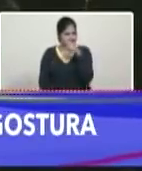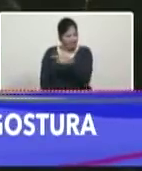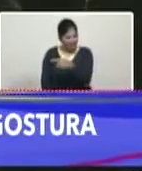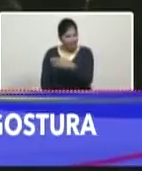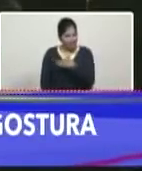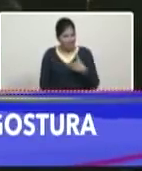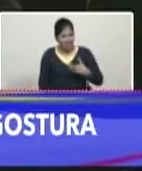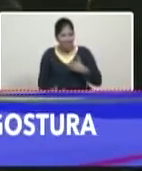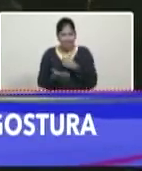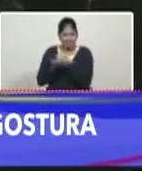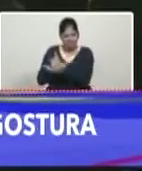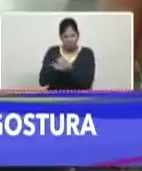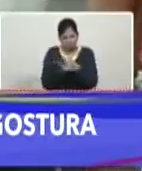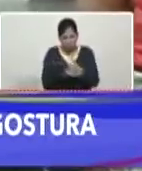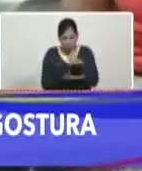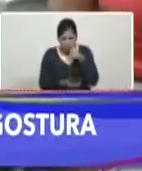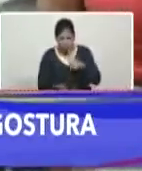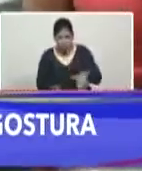quiere ayudar a un pueblo?